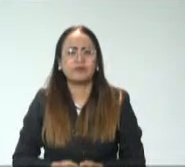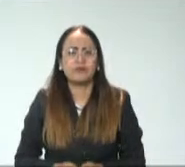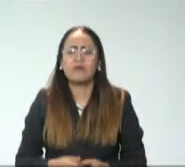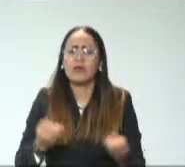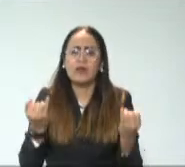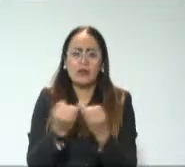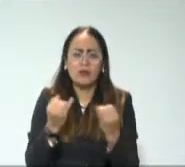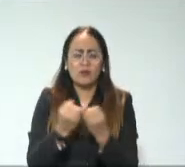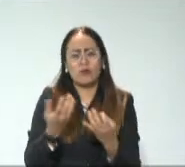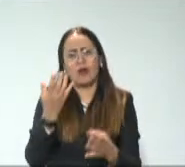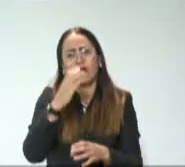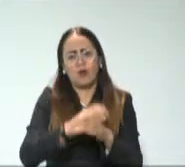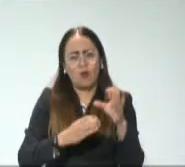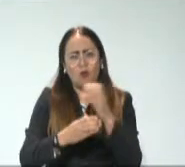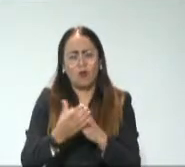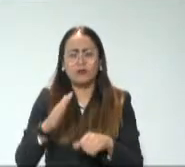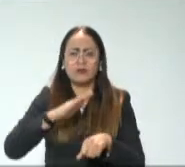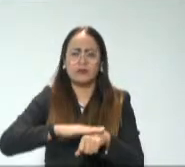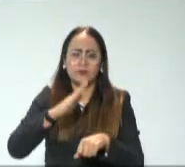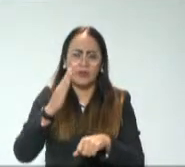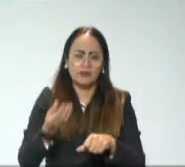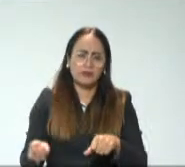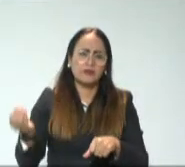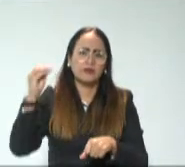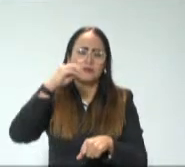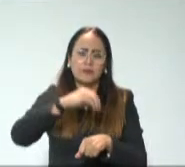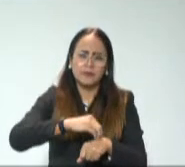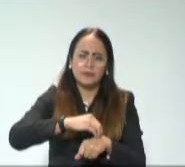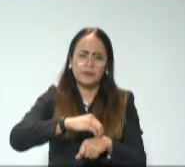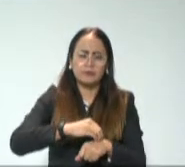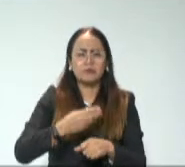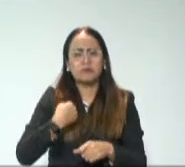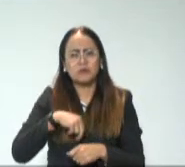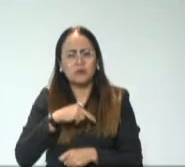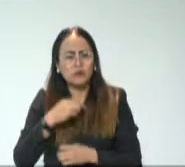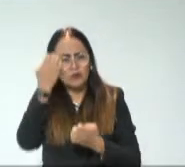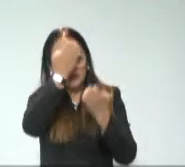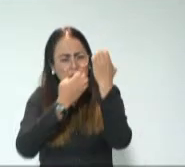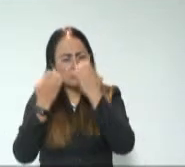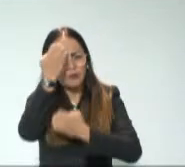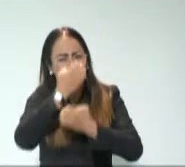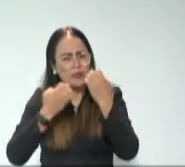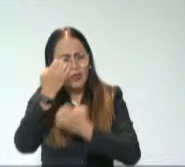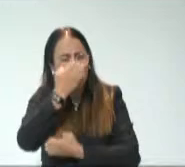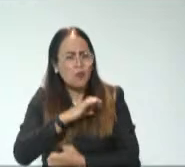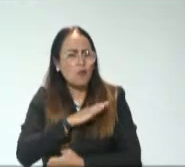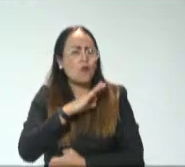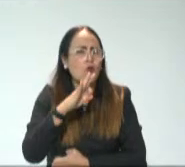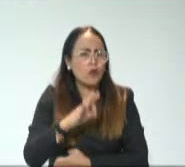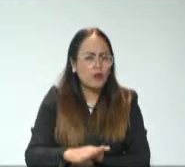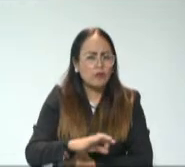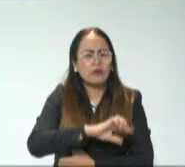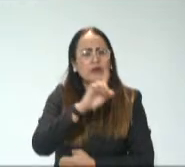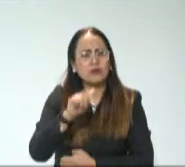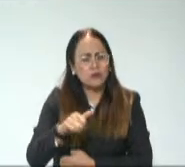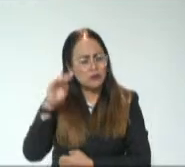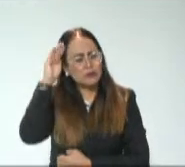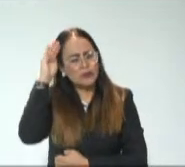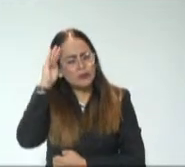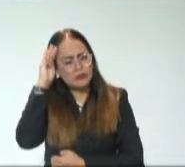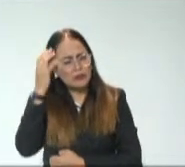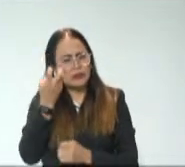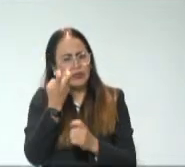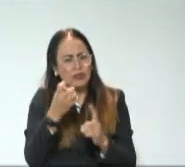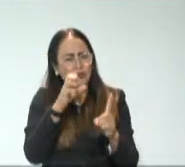también a otros elementos En donde podemos hacer un monitoreo y una evaluación es decir podemos reflexionar sobre lo que se está